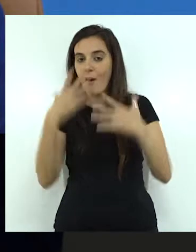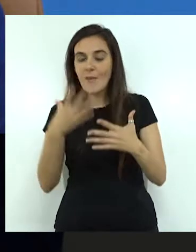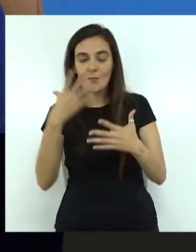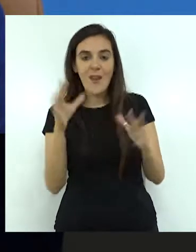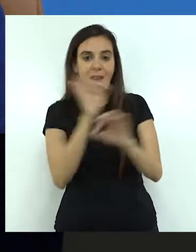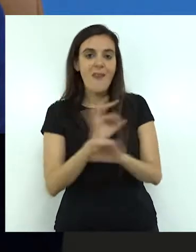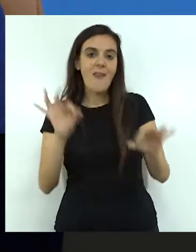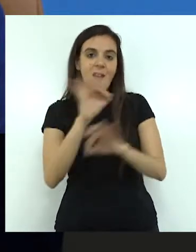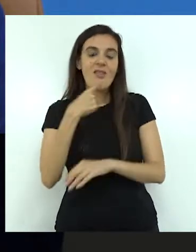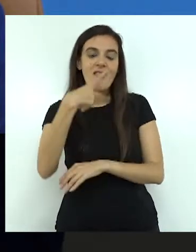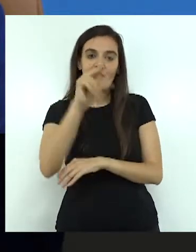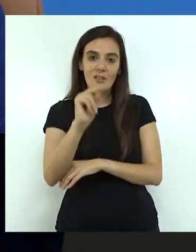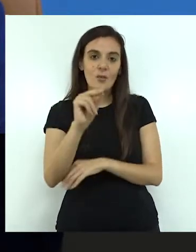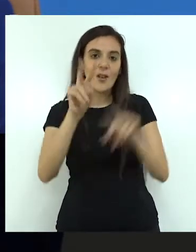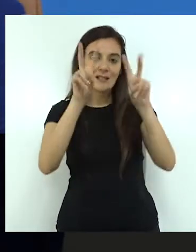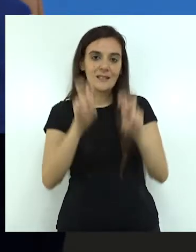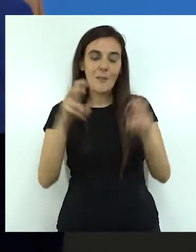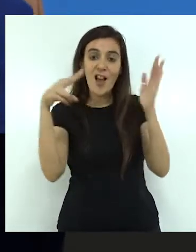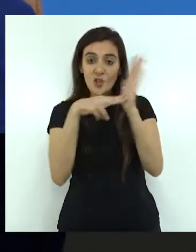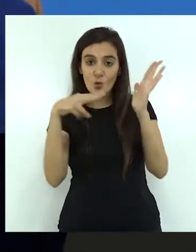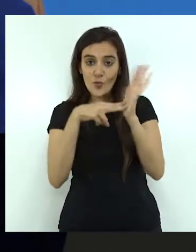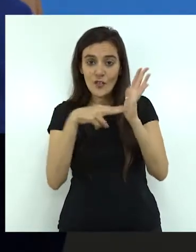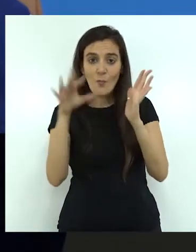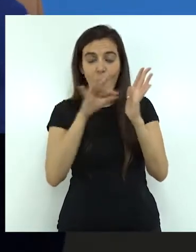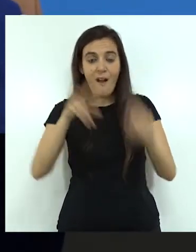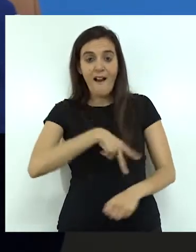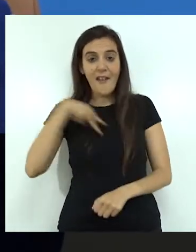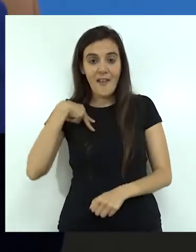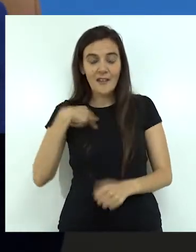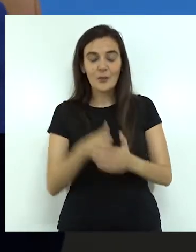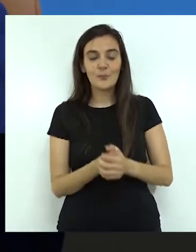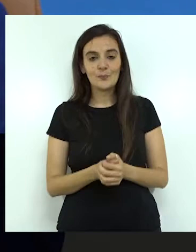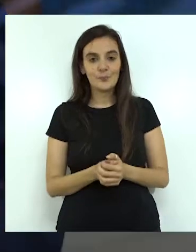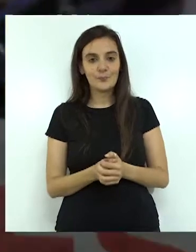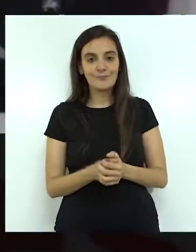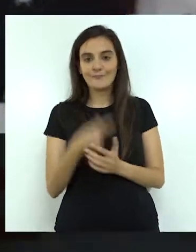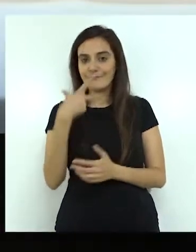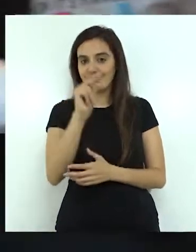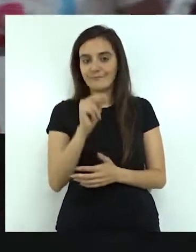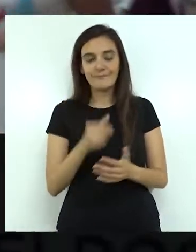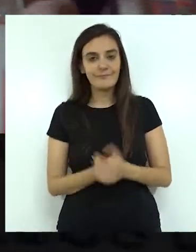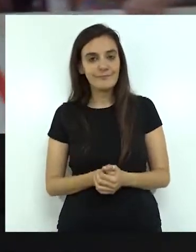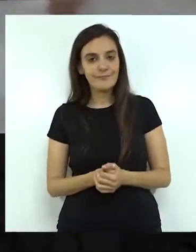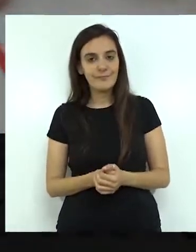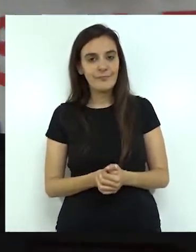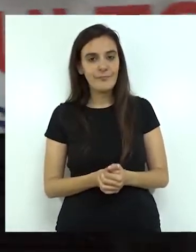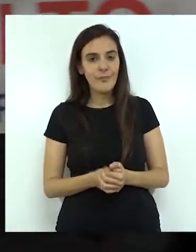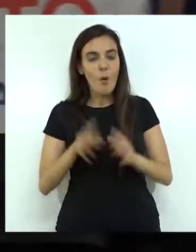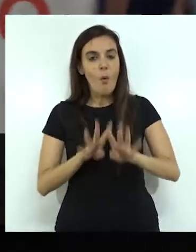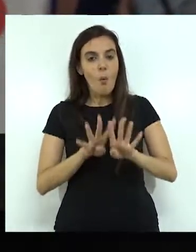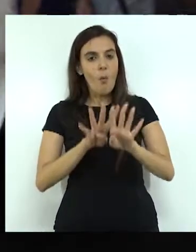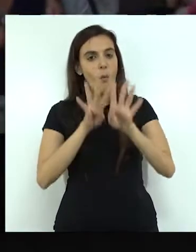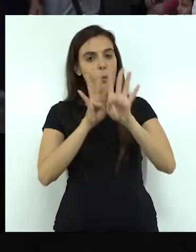negar el tema del enchufismo genérico como tal la concentración de hoy es la primera